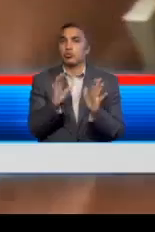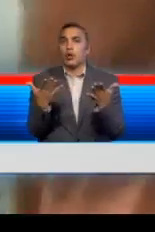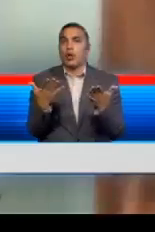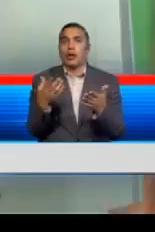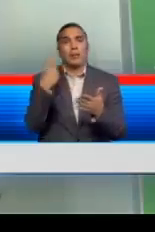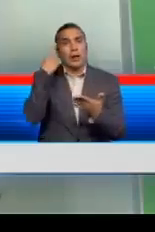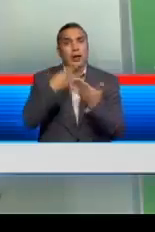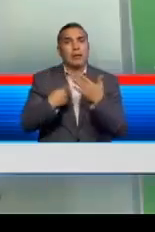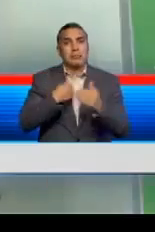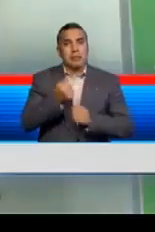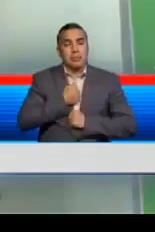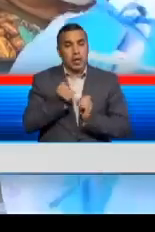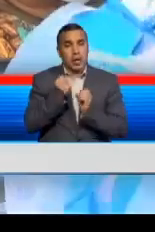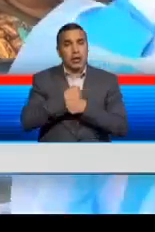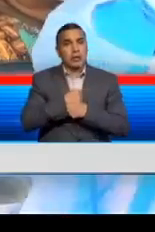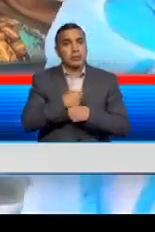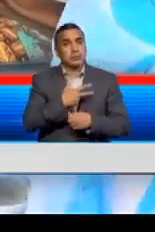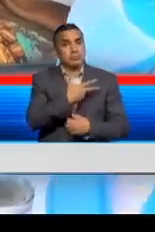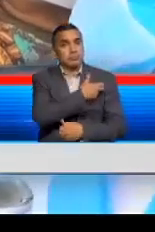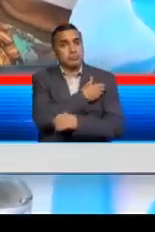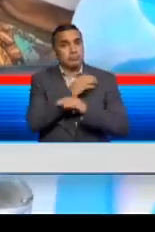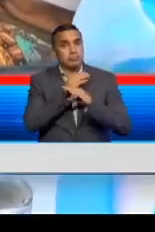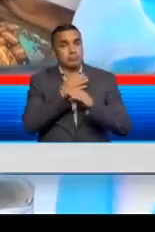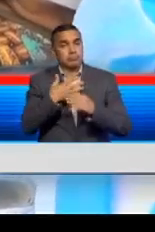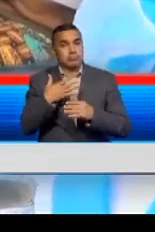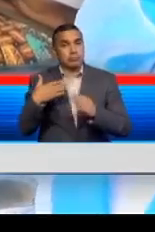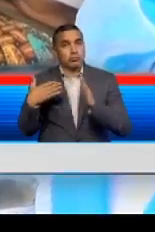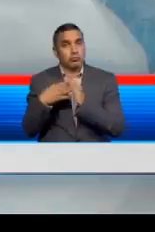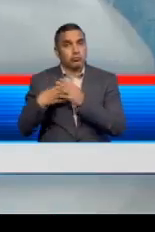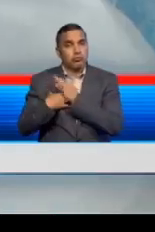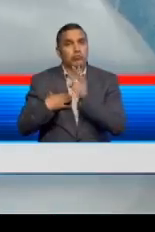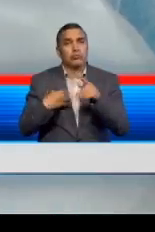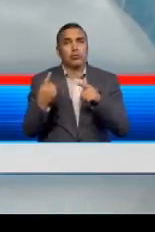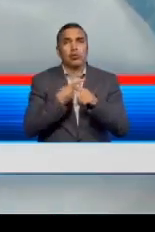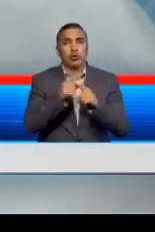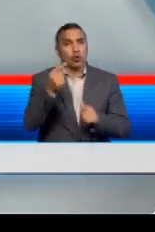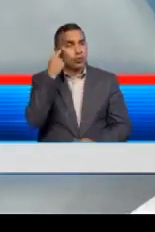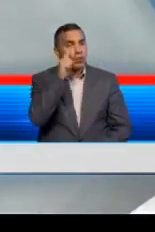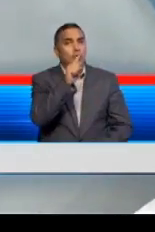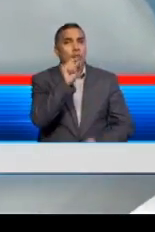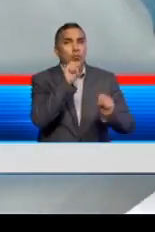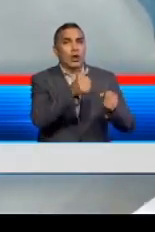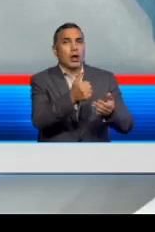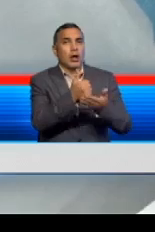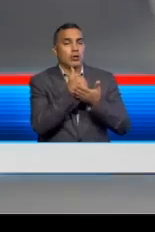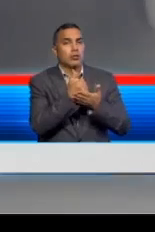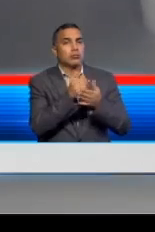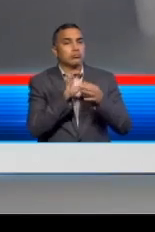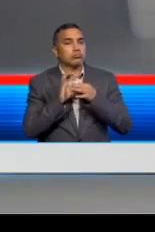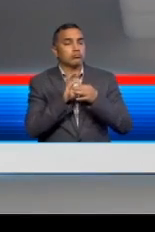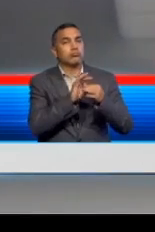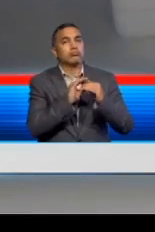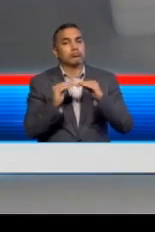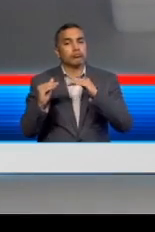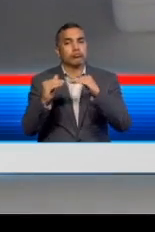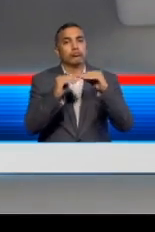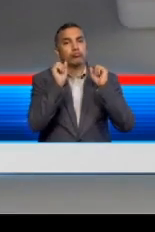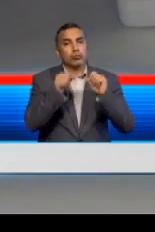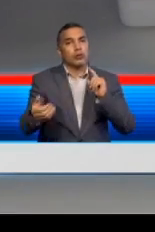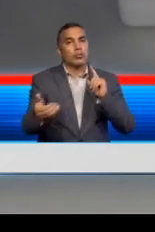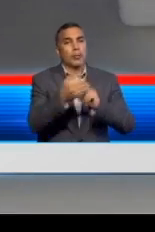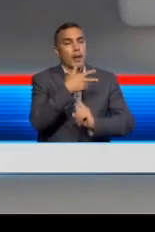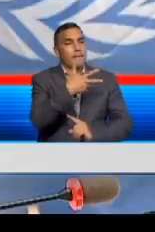a los gobiernos con mayores ingresos a asumir compromisos y realizar pagos iniciales para garantizar el acceso universal